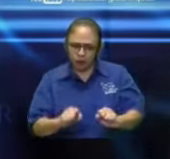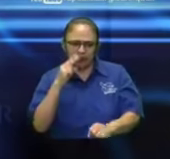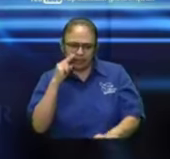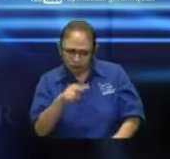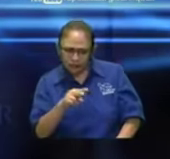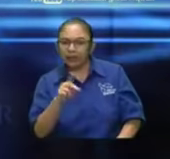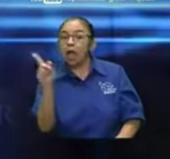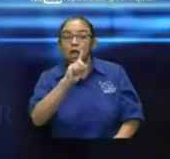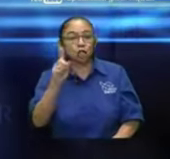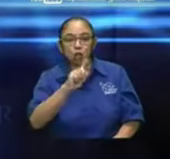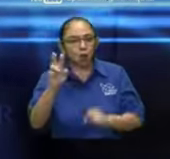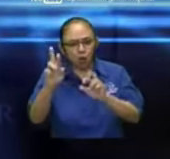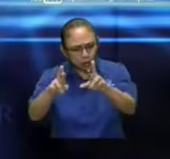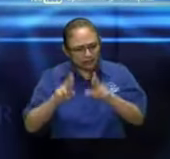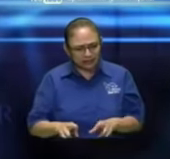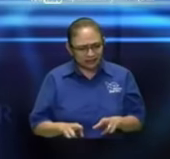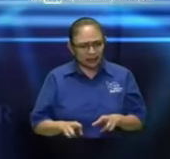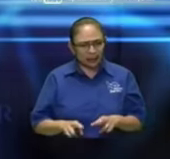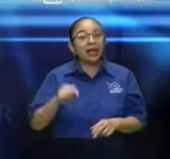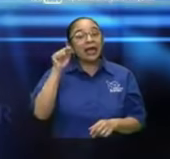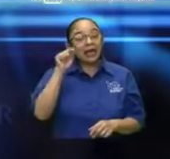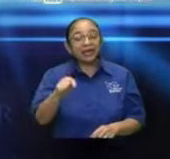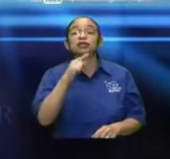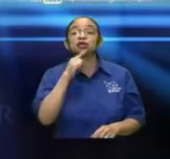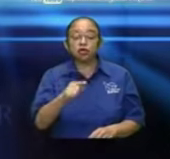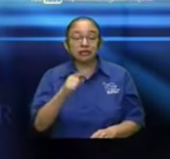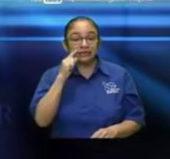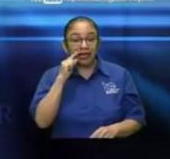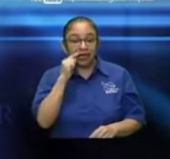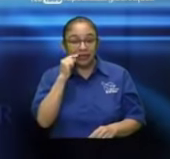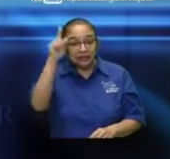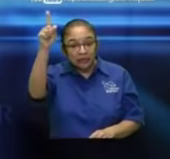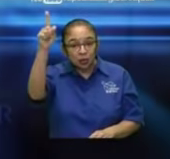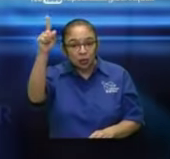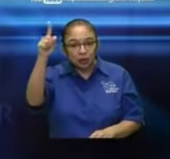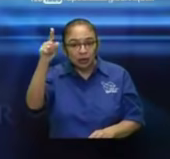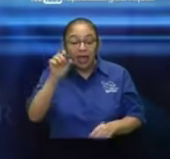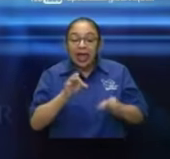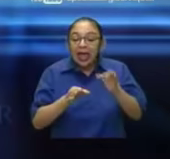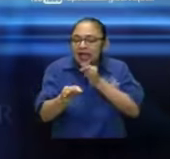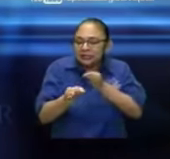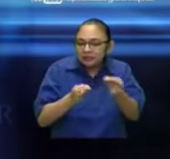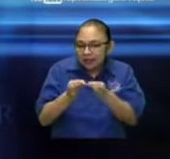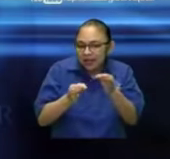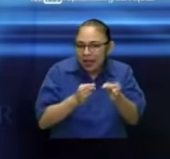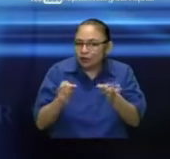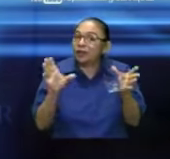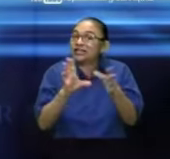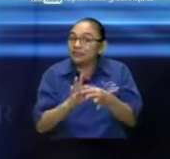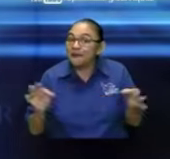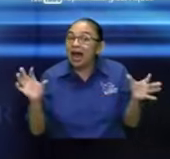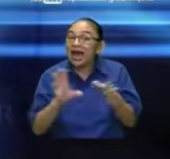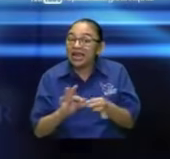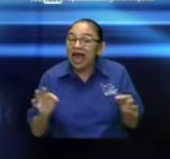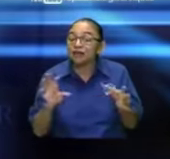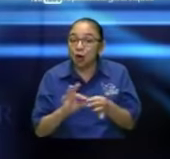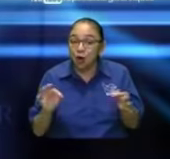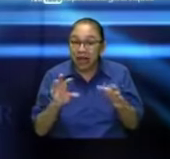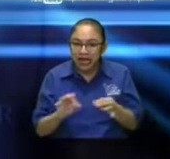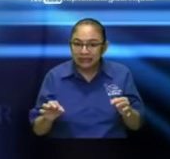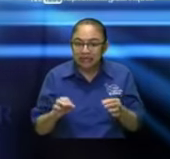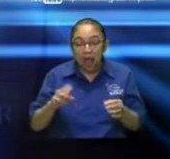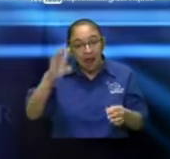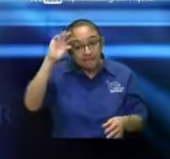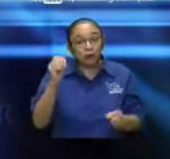Esto se lo está diciendo el Señor cuando le está explicando las parábolas. Y le dice, a ustedes les voy a explicar las parábolas. Porque los